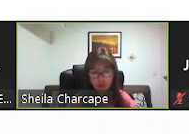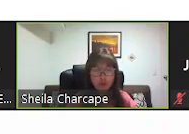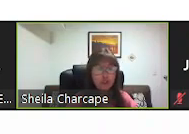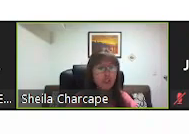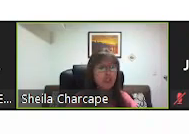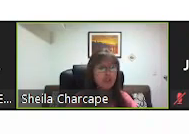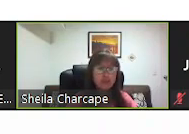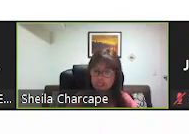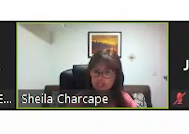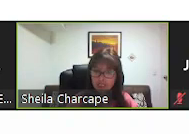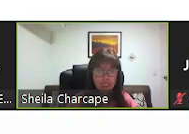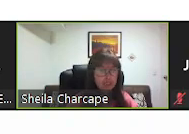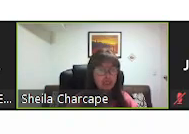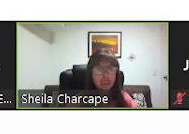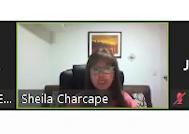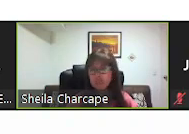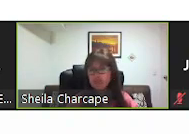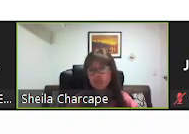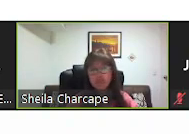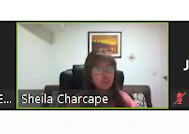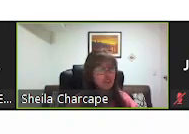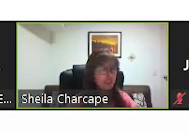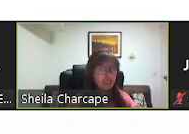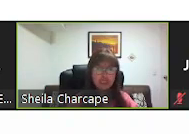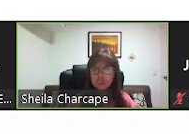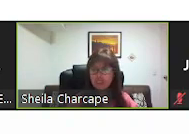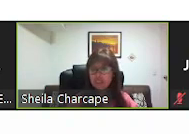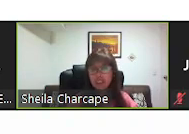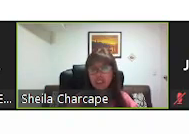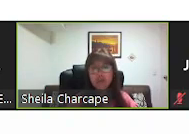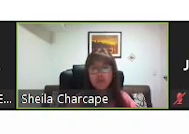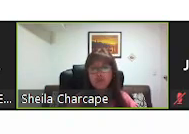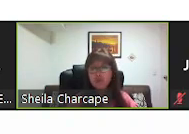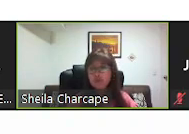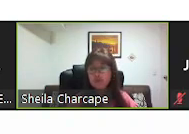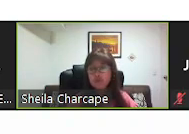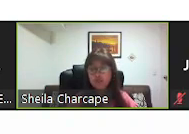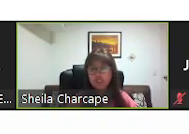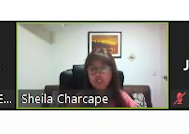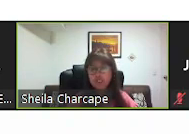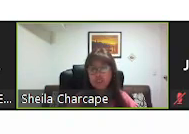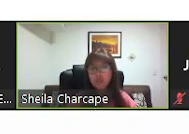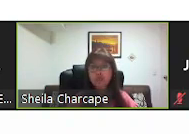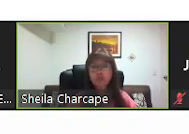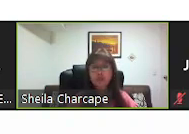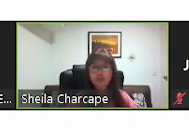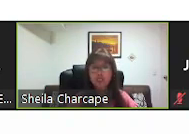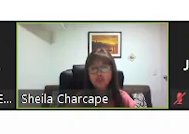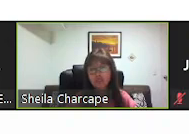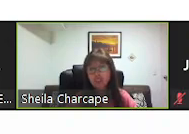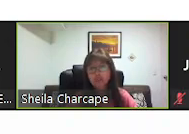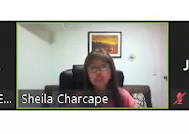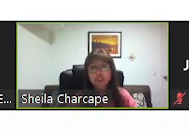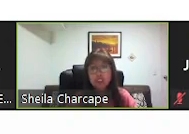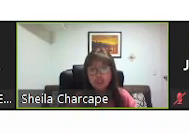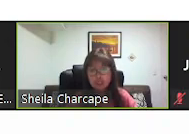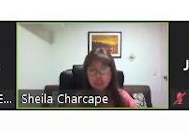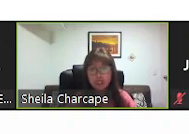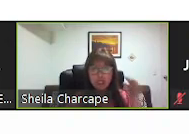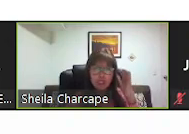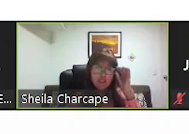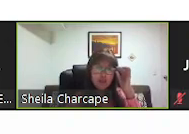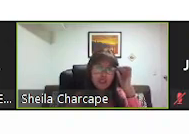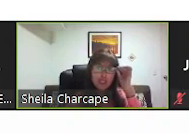mucho mejor, practica, sigue intentándolo, etcétera, etcétera. Hay un montón de frases motivadoras, frases